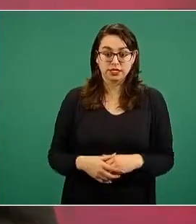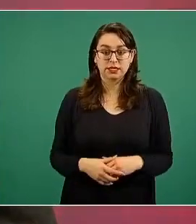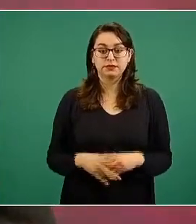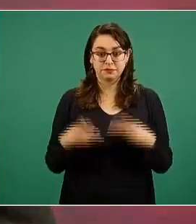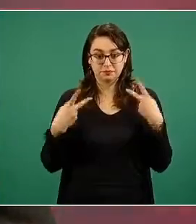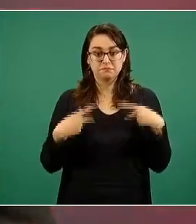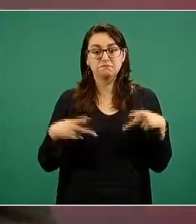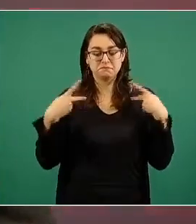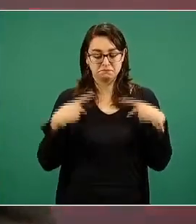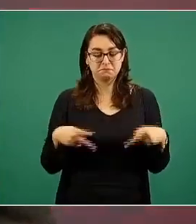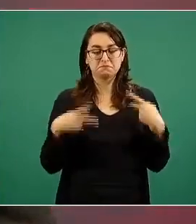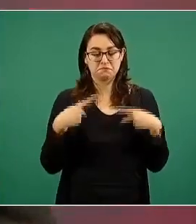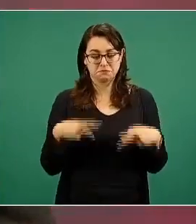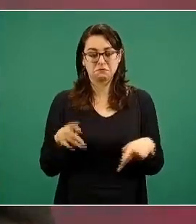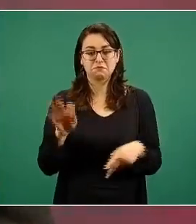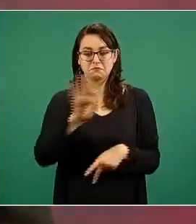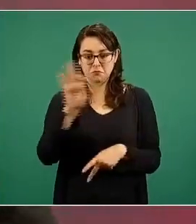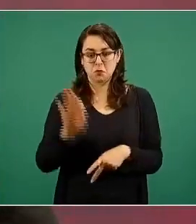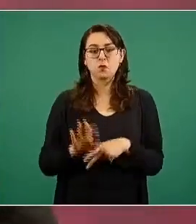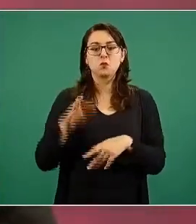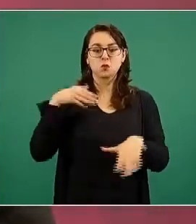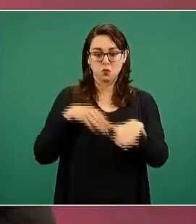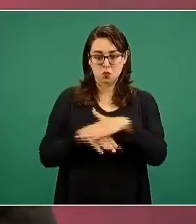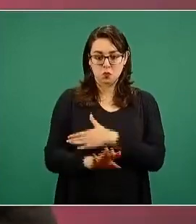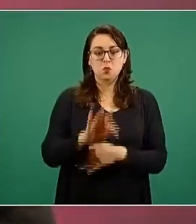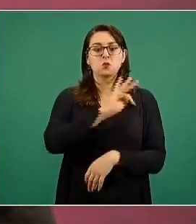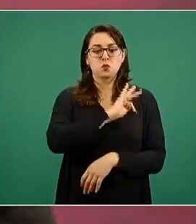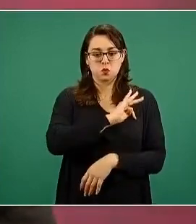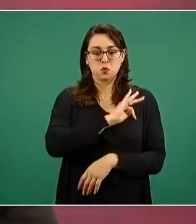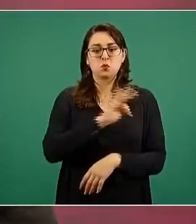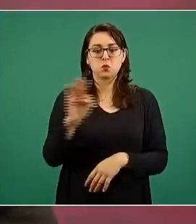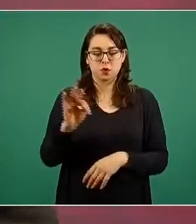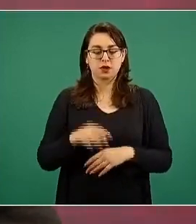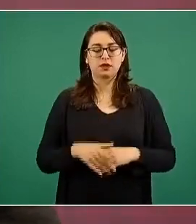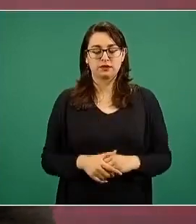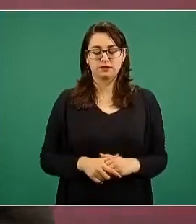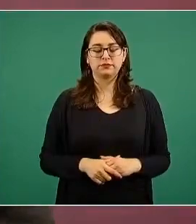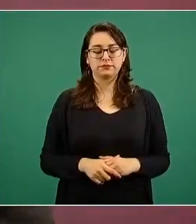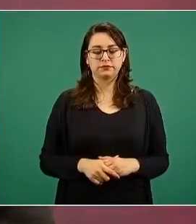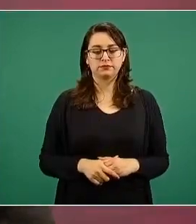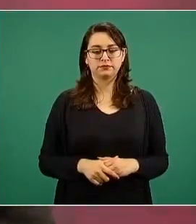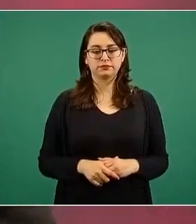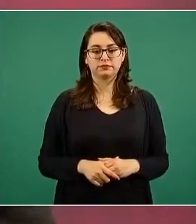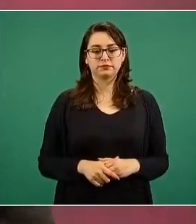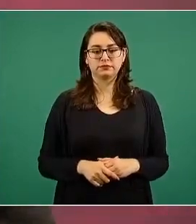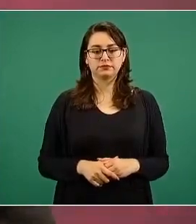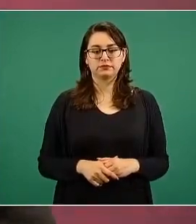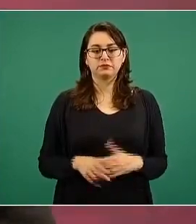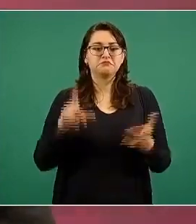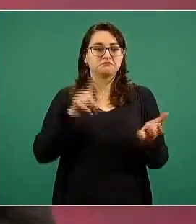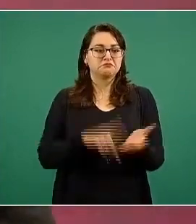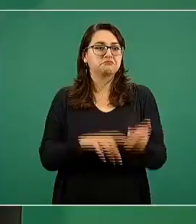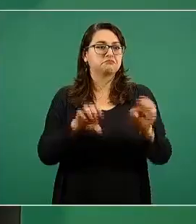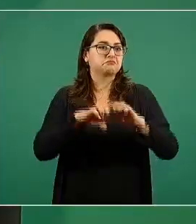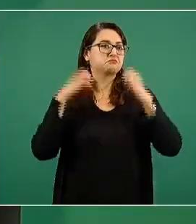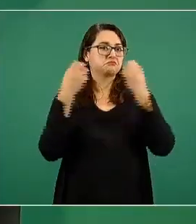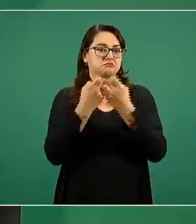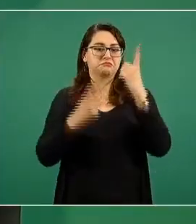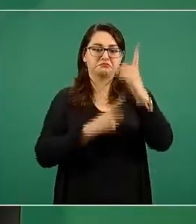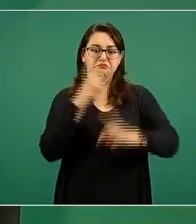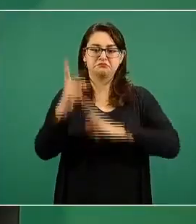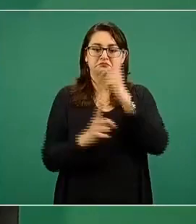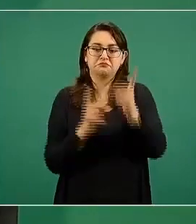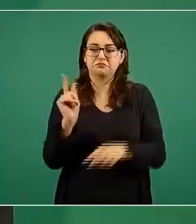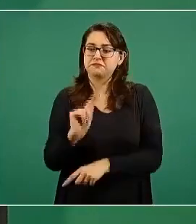proporción, un porcentaje de afición en los estadios de deporte